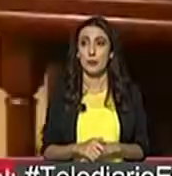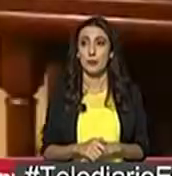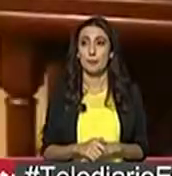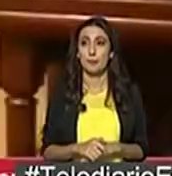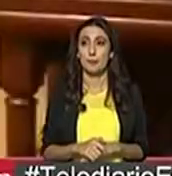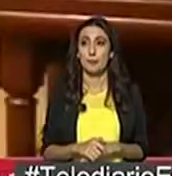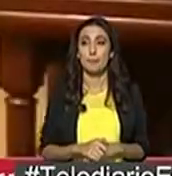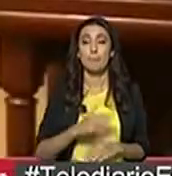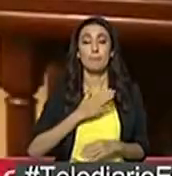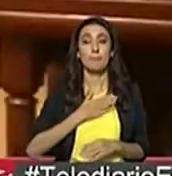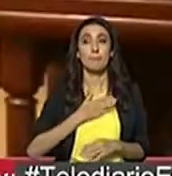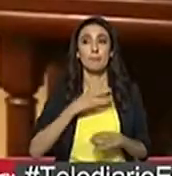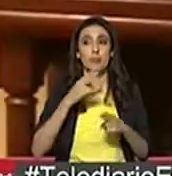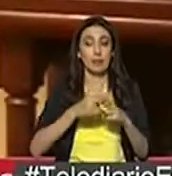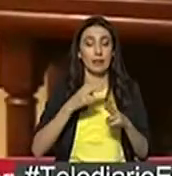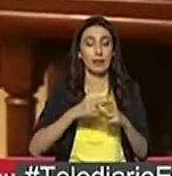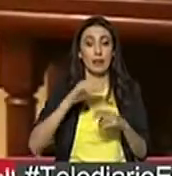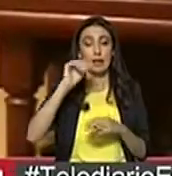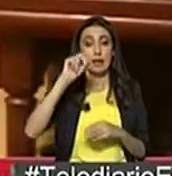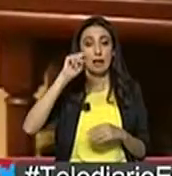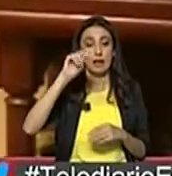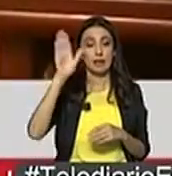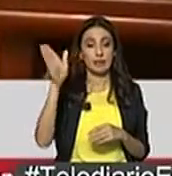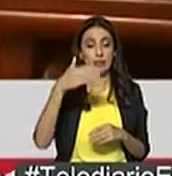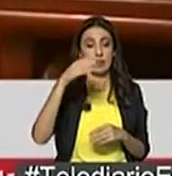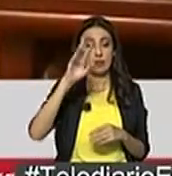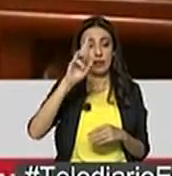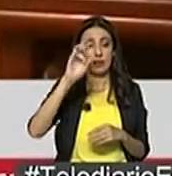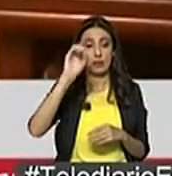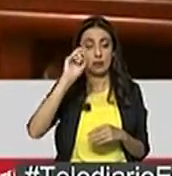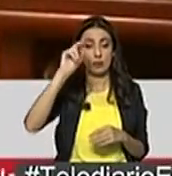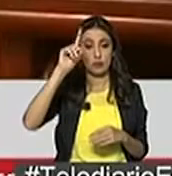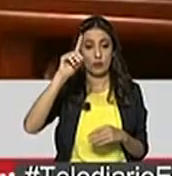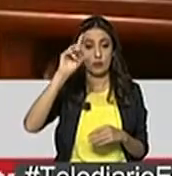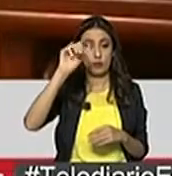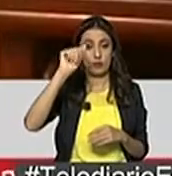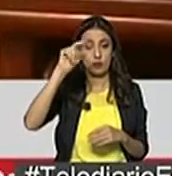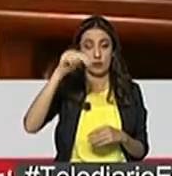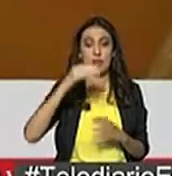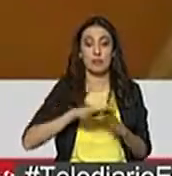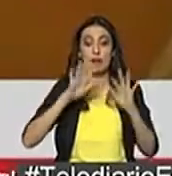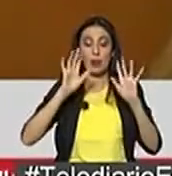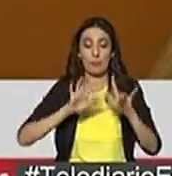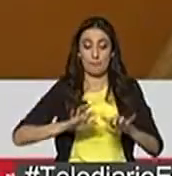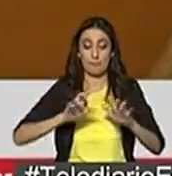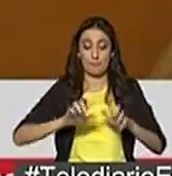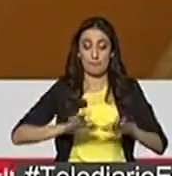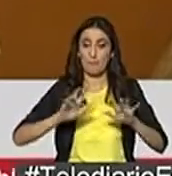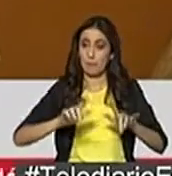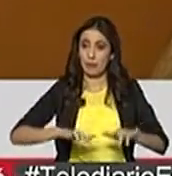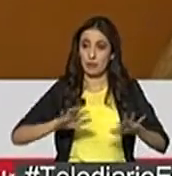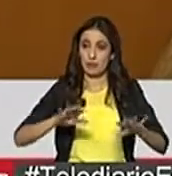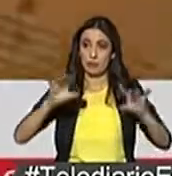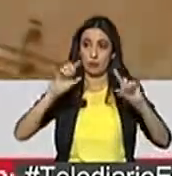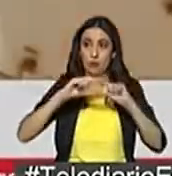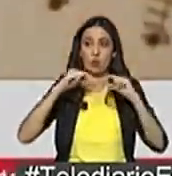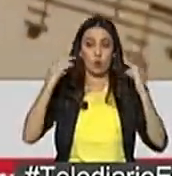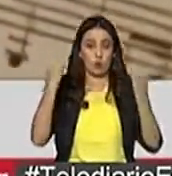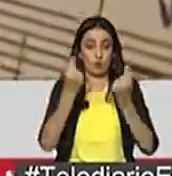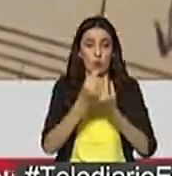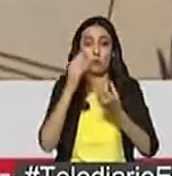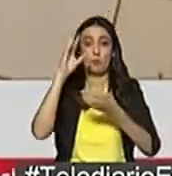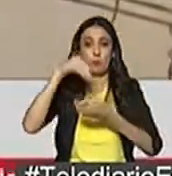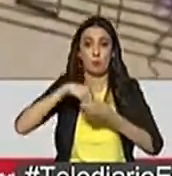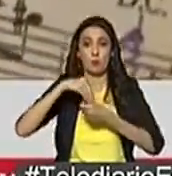Mi nombre es Ana Beatriz Paredes Roldán. Yo ejecuto el piano en el grupo Aires de Bandoneón. En